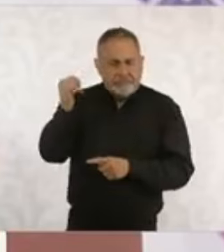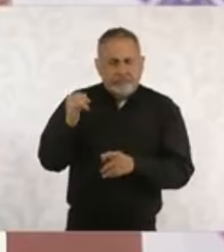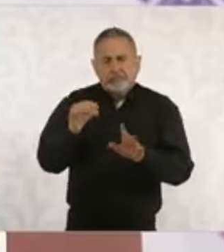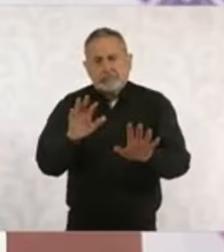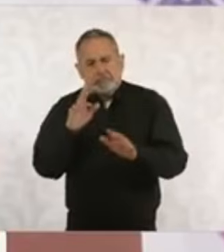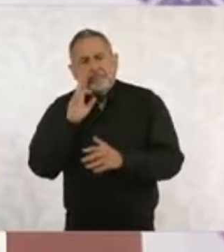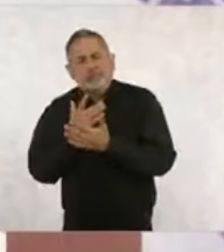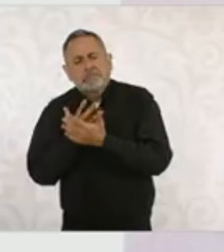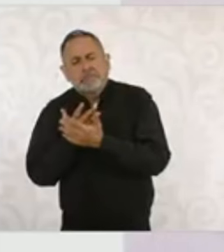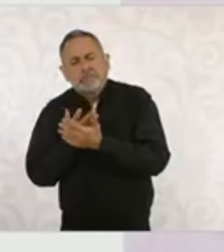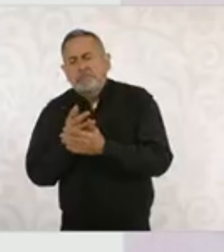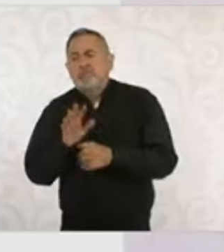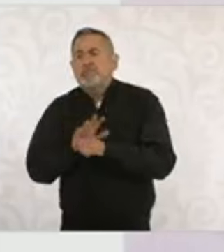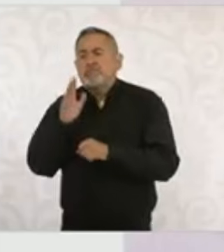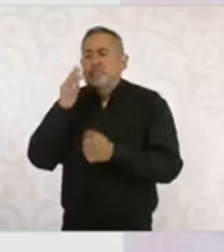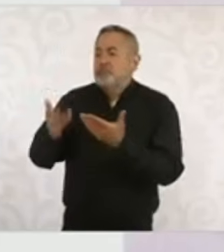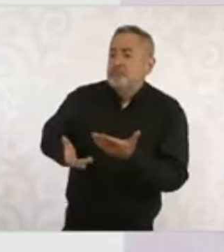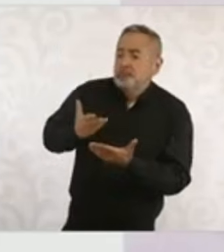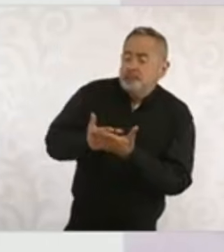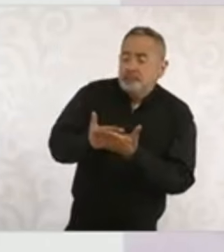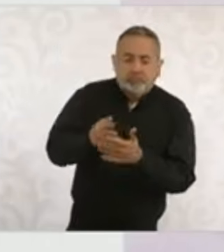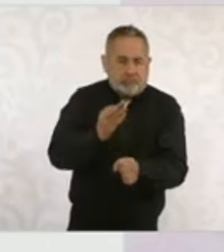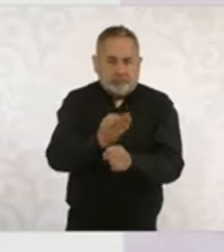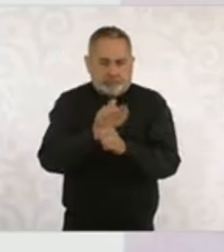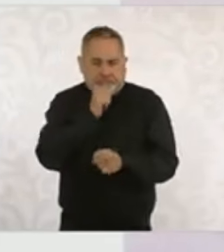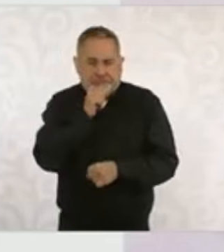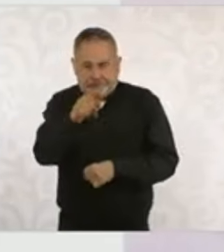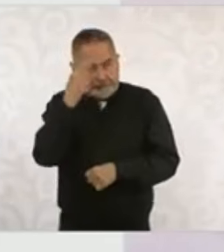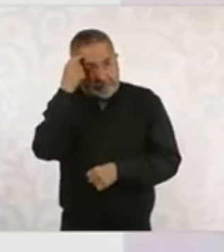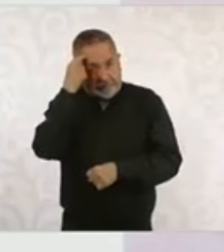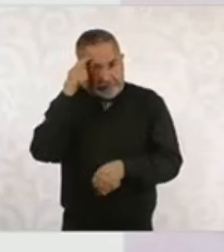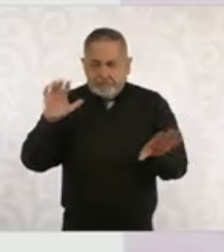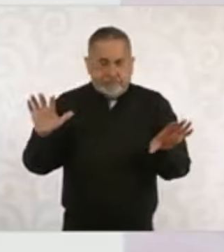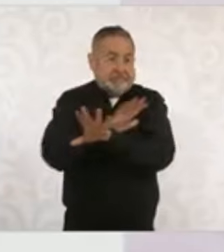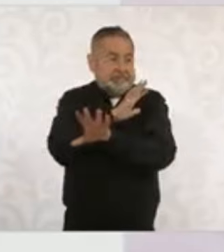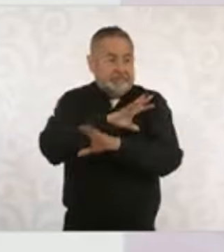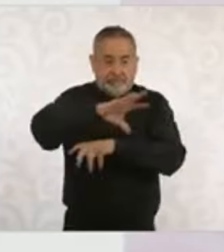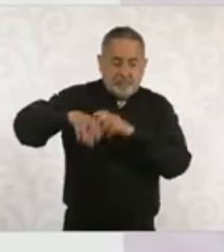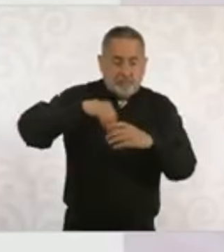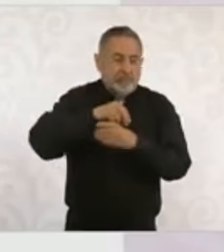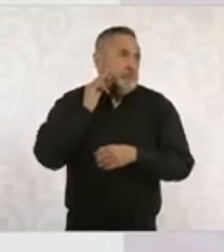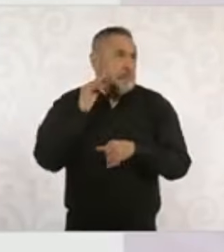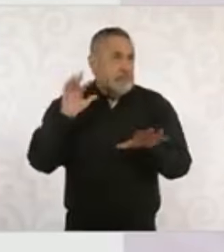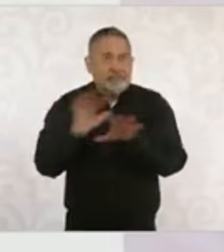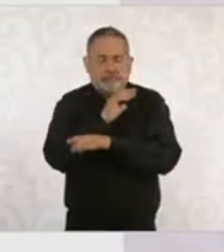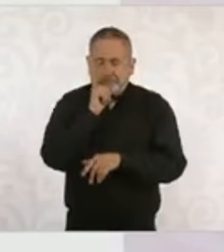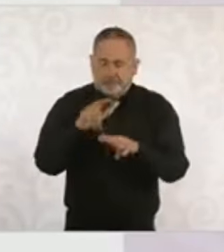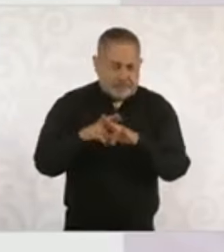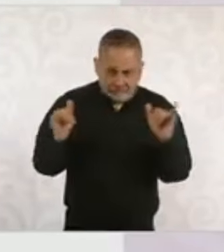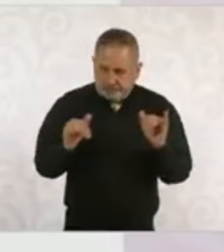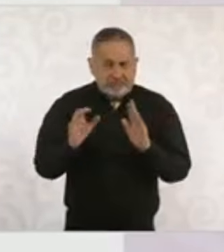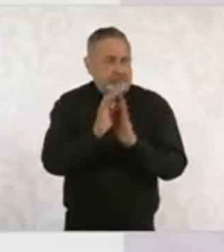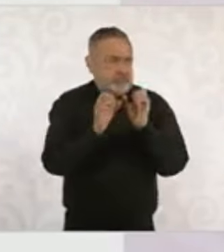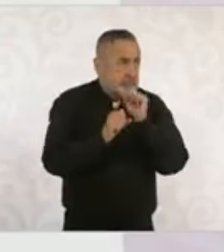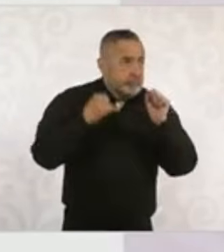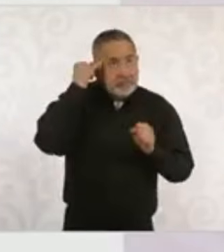vamos a ver cuál es la propuesta. Pero hasta el momento no hemos planteado ninguna modificación ni constitucional